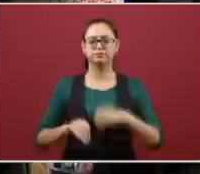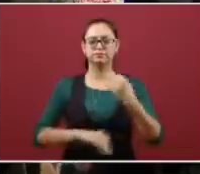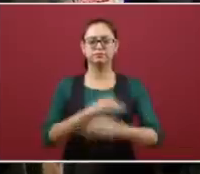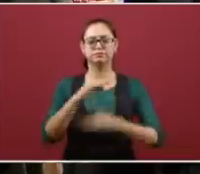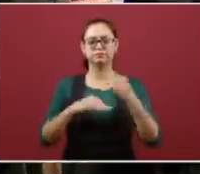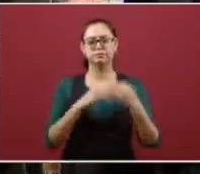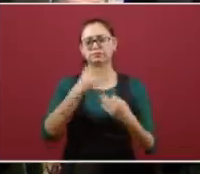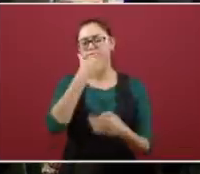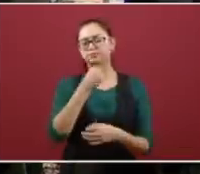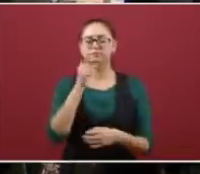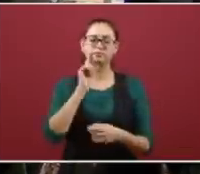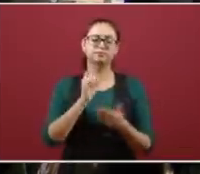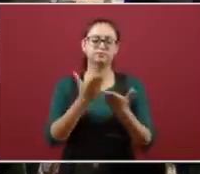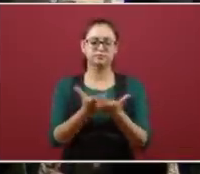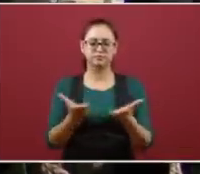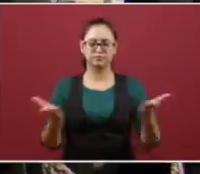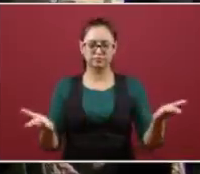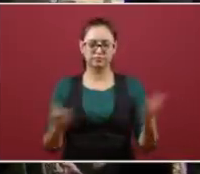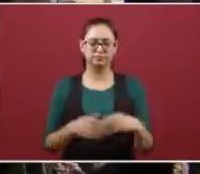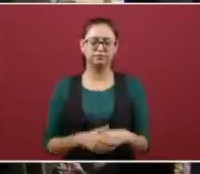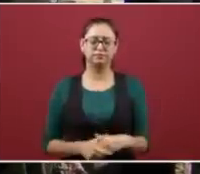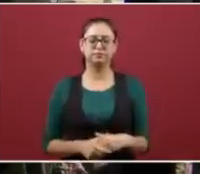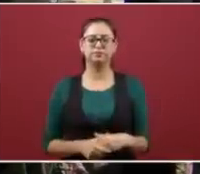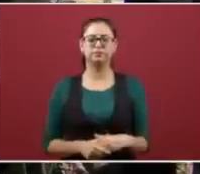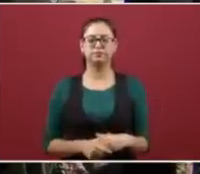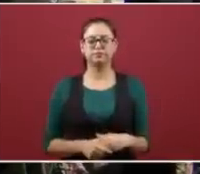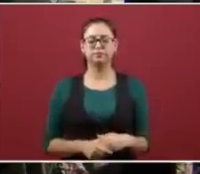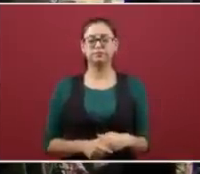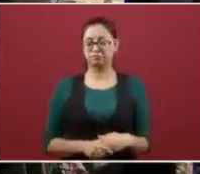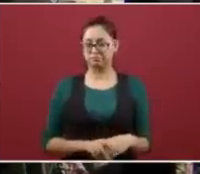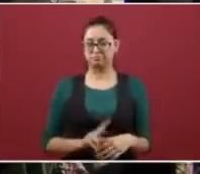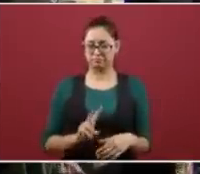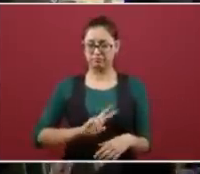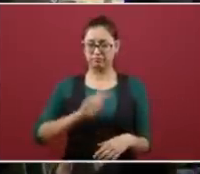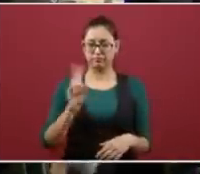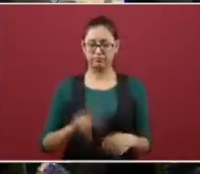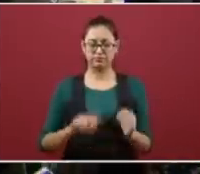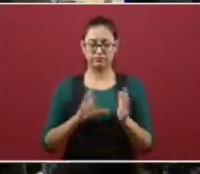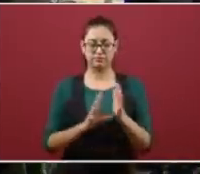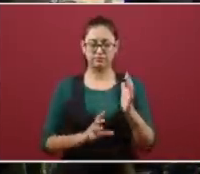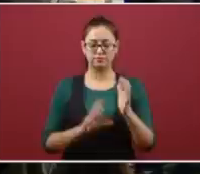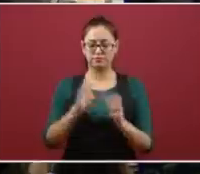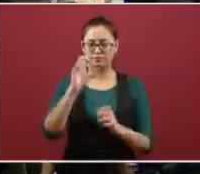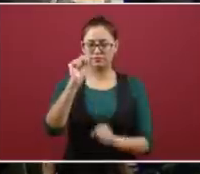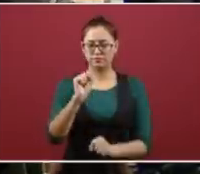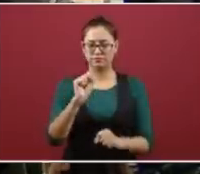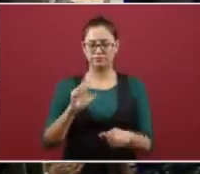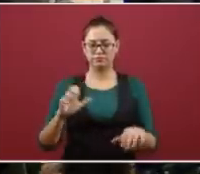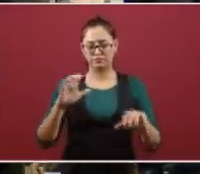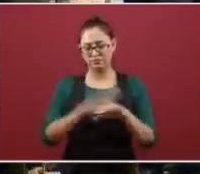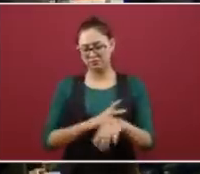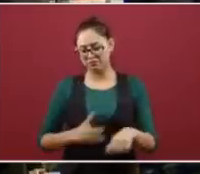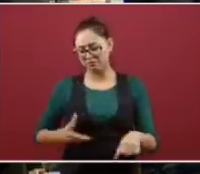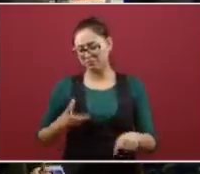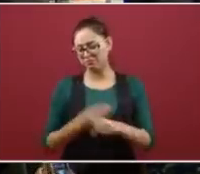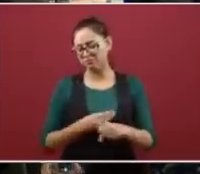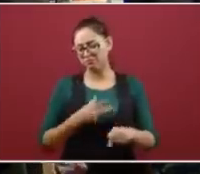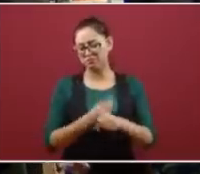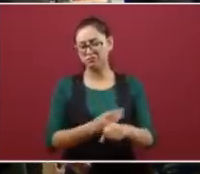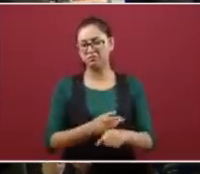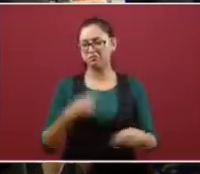ustedes efectivamente las reformas a la constitución aprobadas en estos 100 días